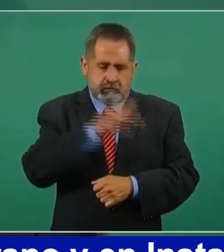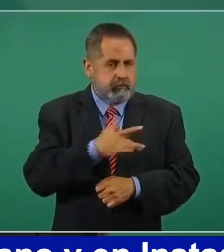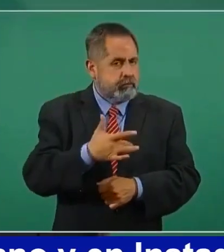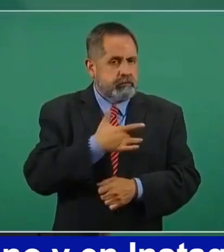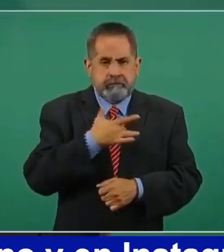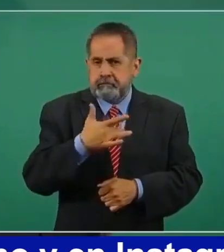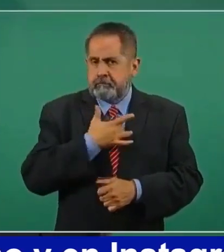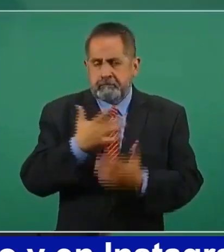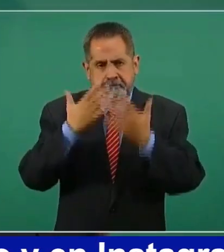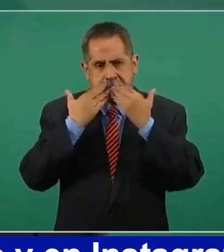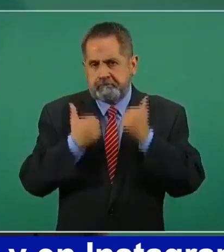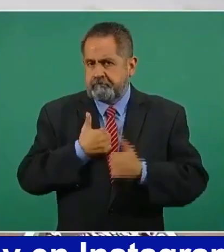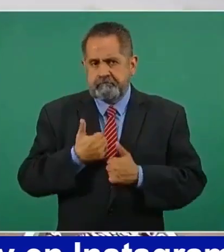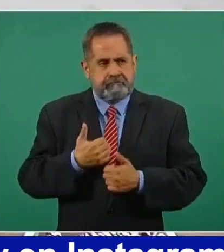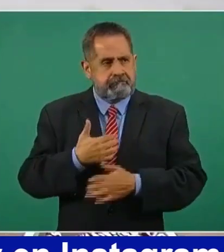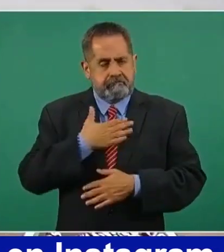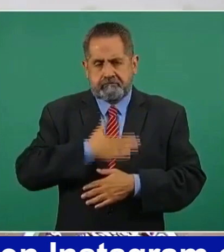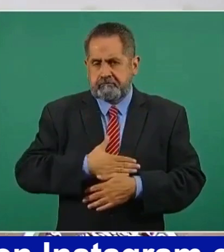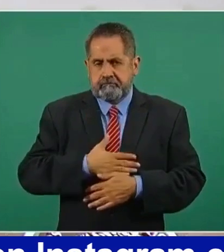inhumano, cruel que puede haber.